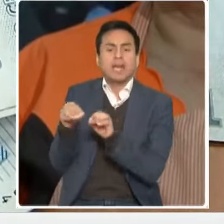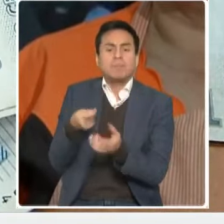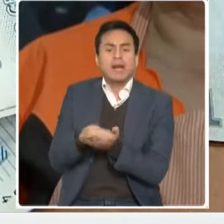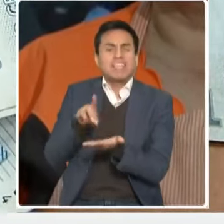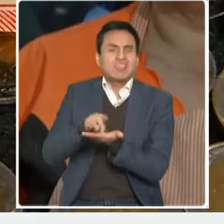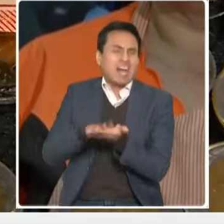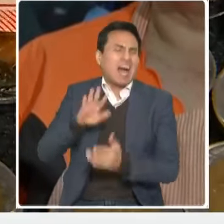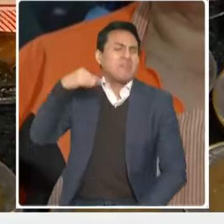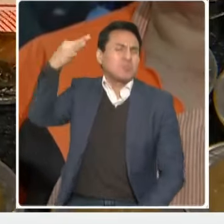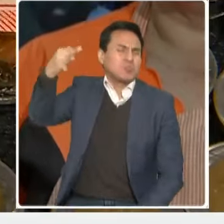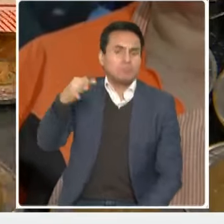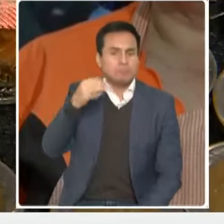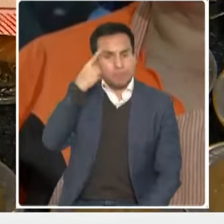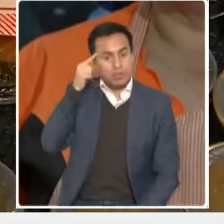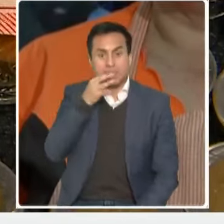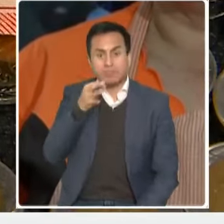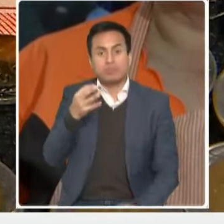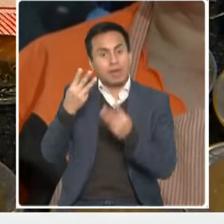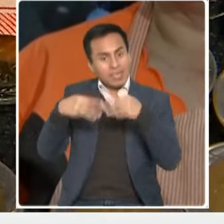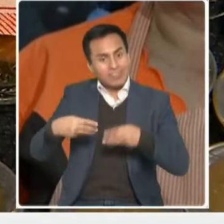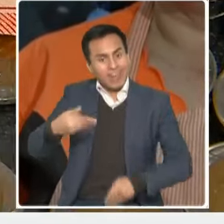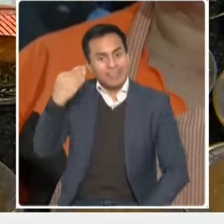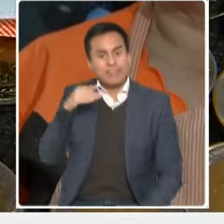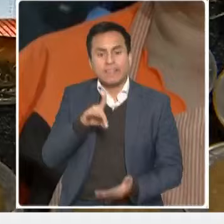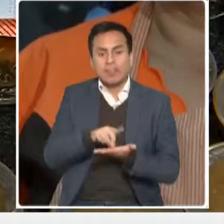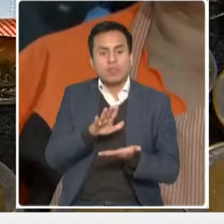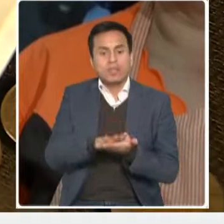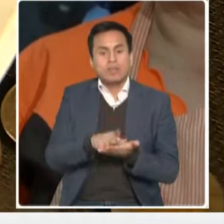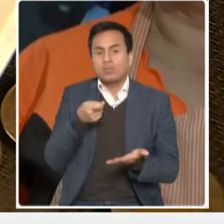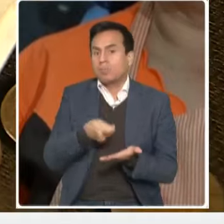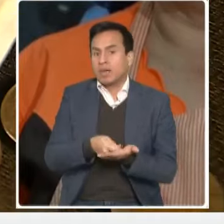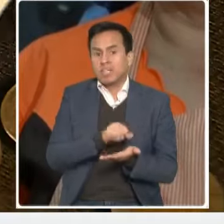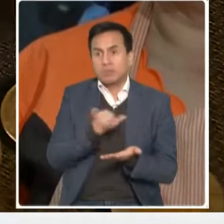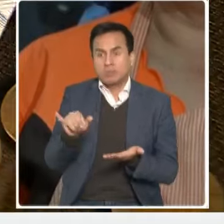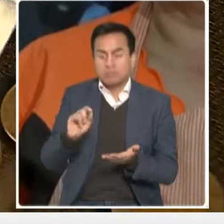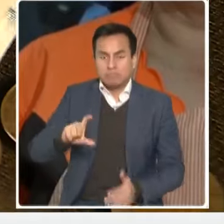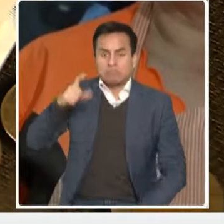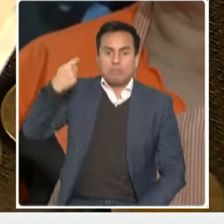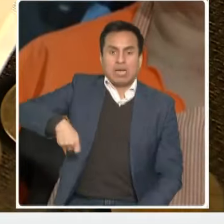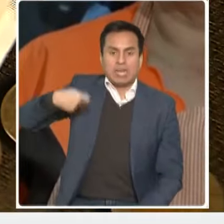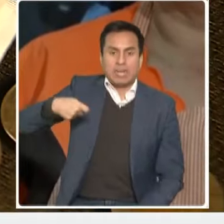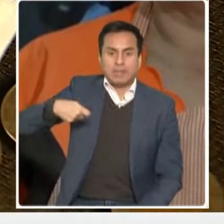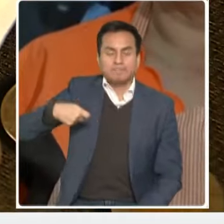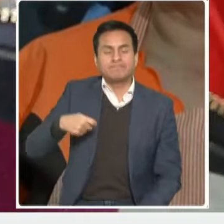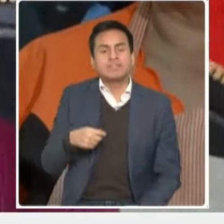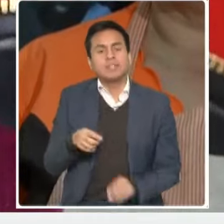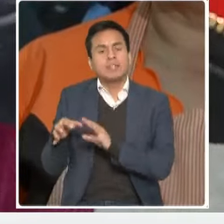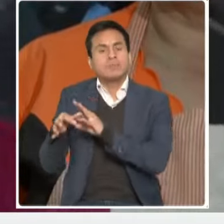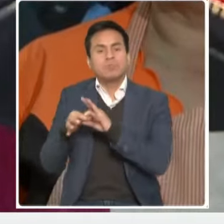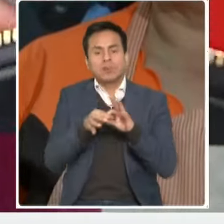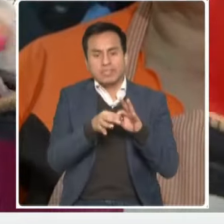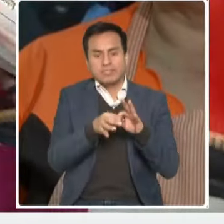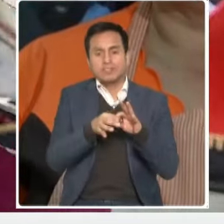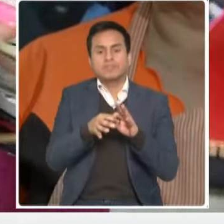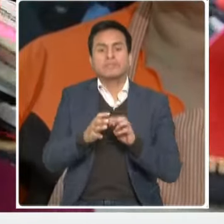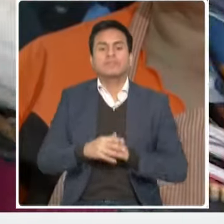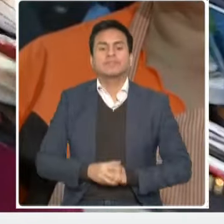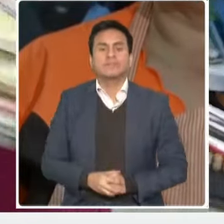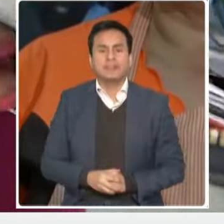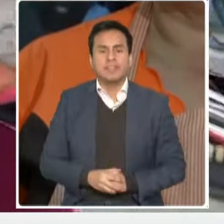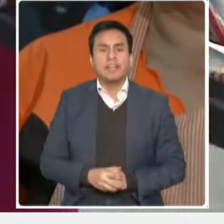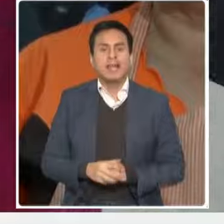las deudas a futuro, pero como dijimos desde Magallanes, las deudas que no se pagan salen después más caras. Por eso, a la vez